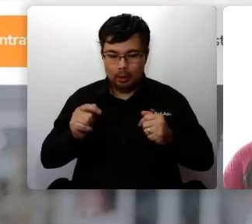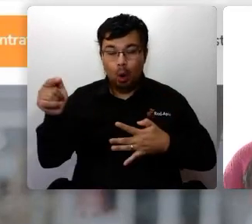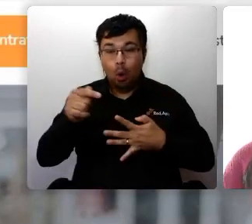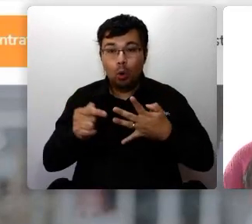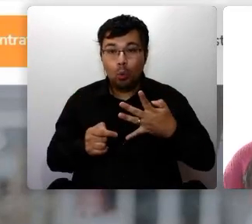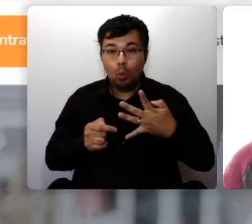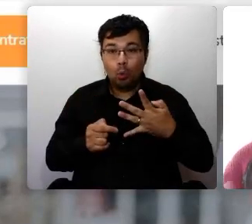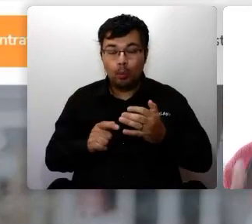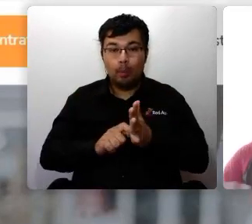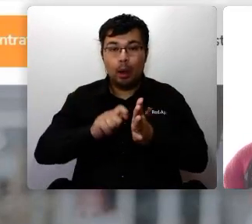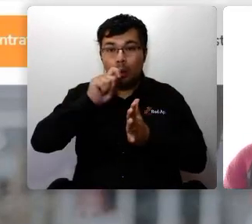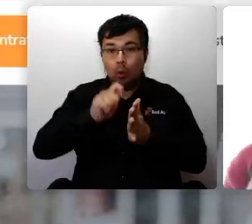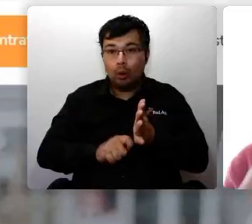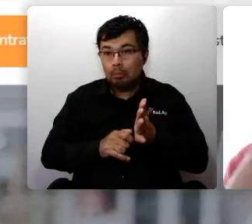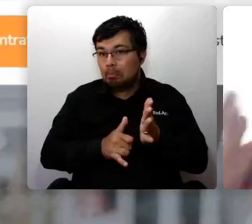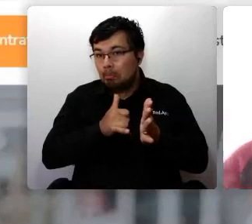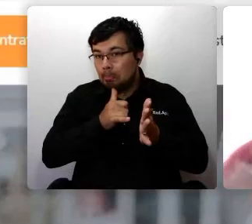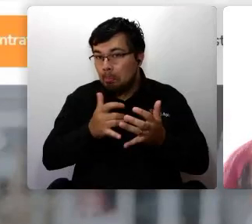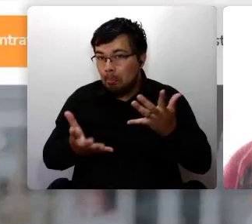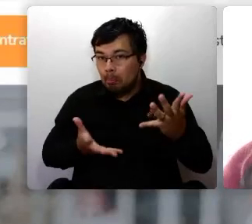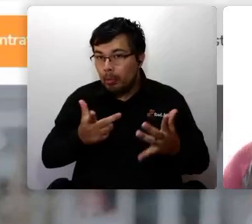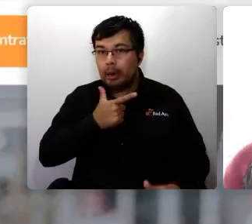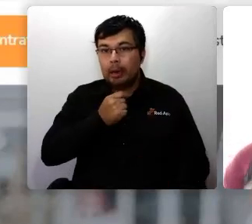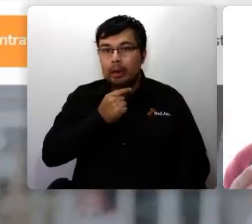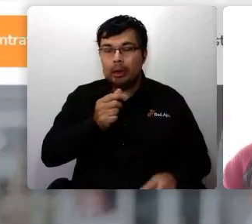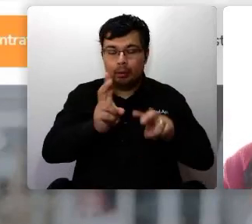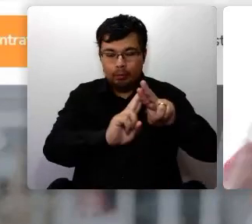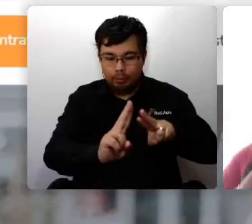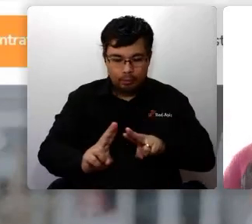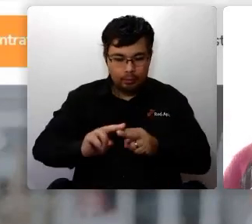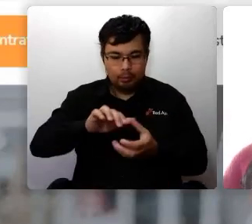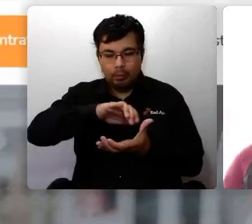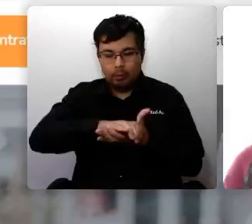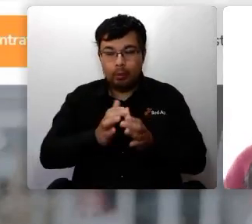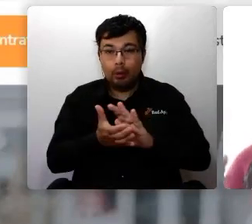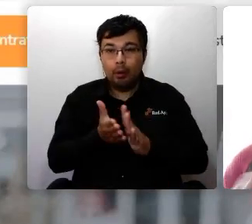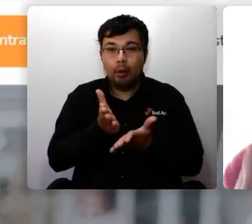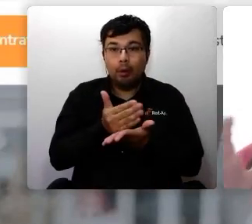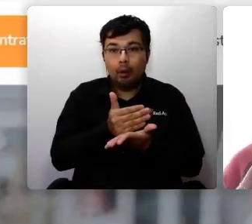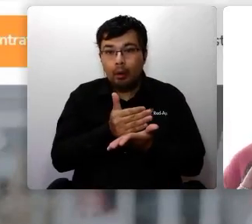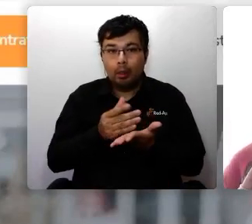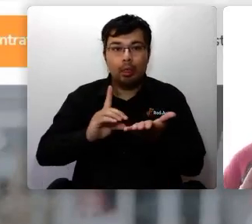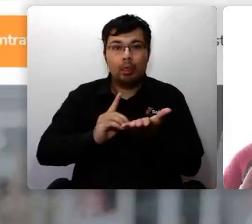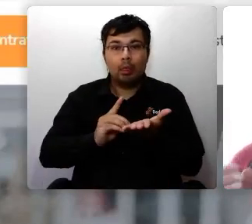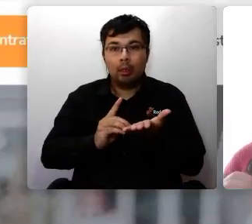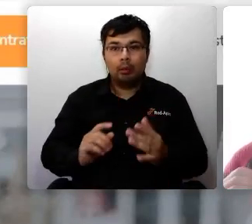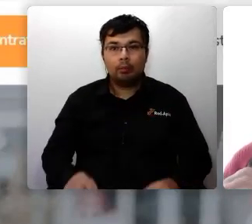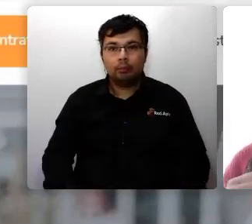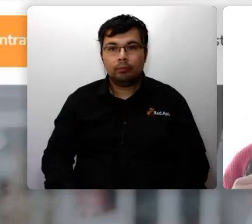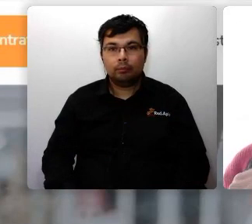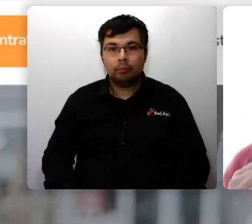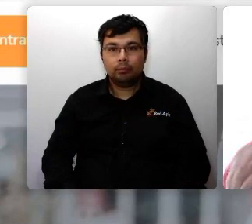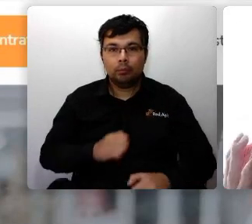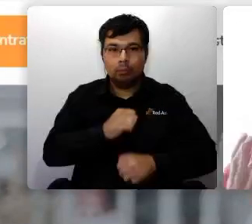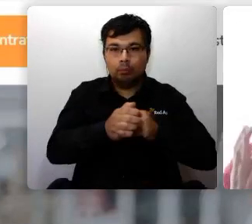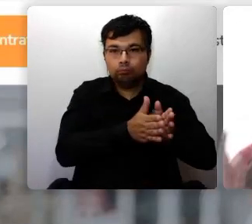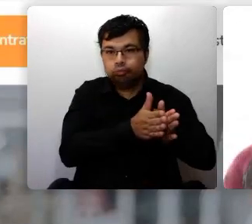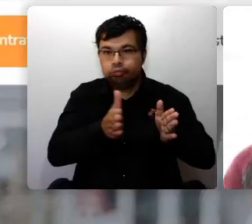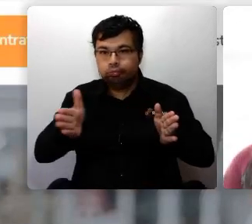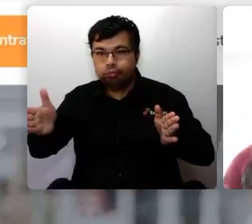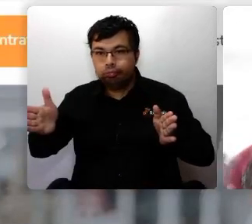contratar, no sé, quiero armar la estrategia digital, la estrategia de marketing digital que quiero hacer durante el año.